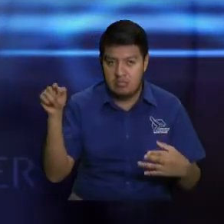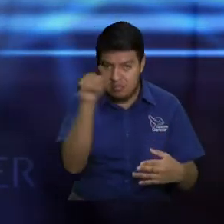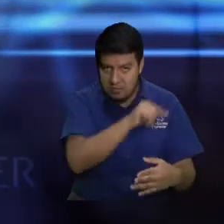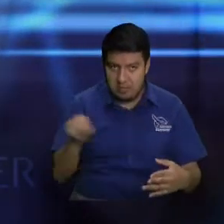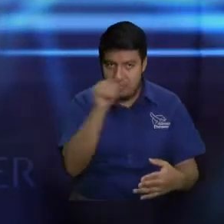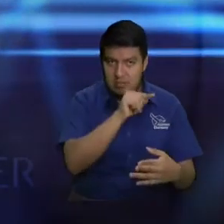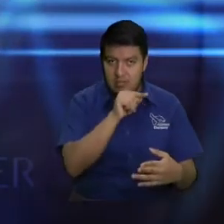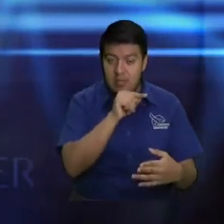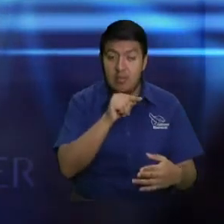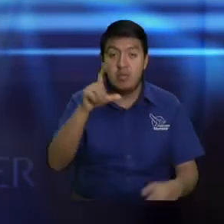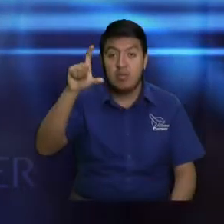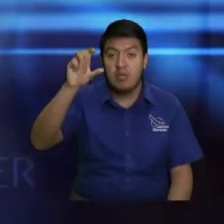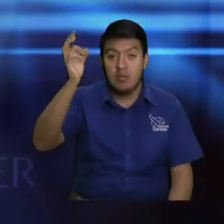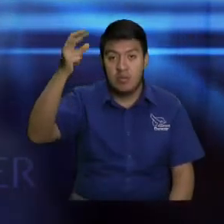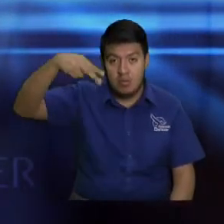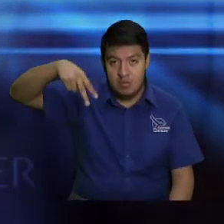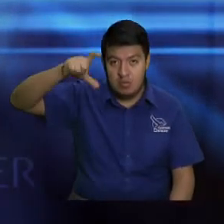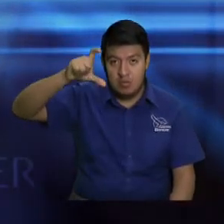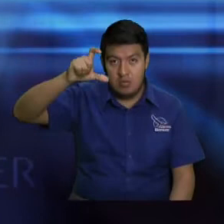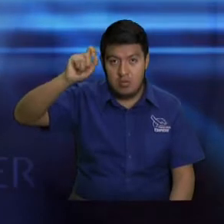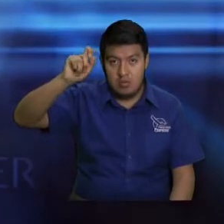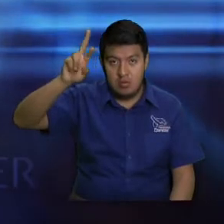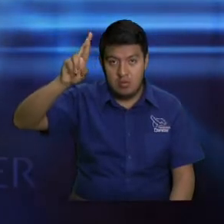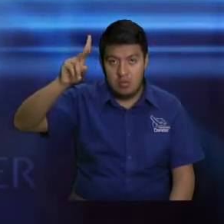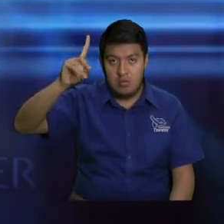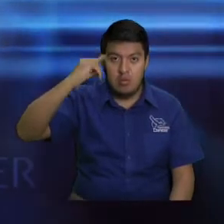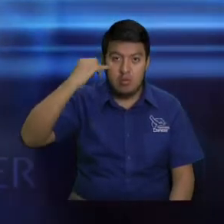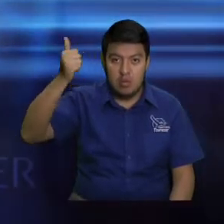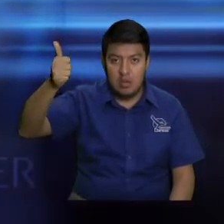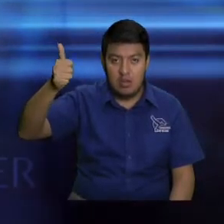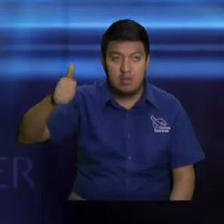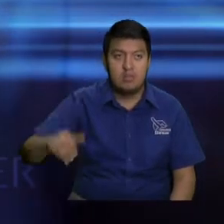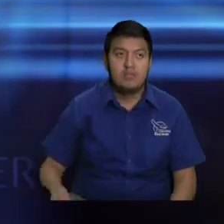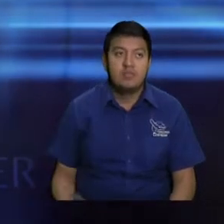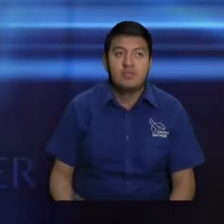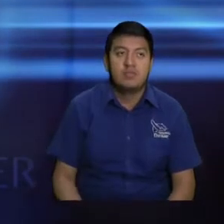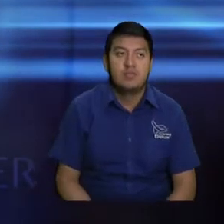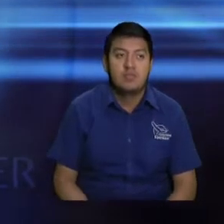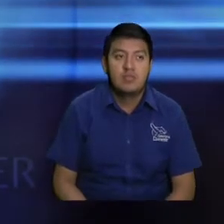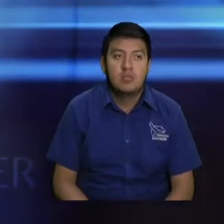Son cinco palabras, me parece, ¿verdad? ¿Cuáles le dije?